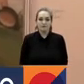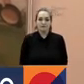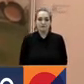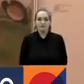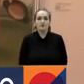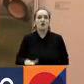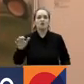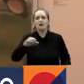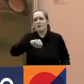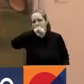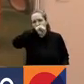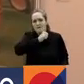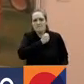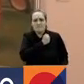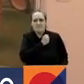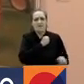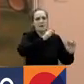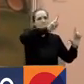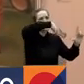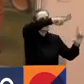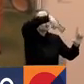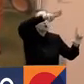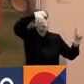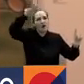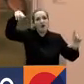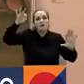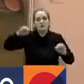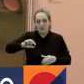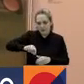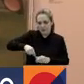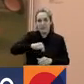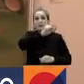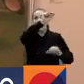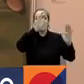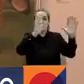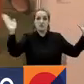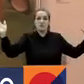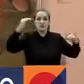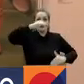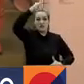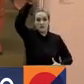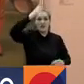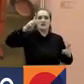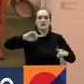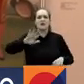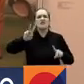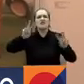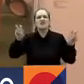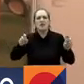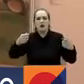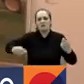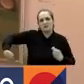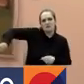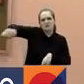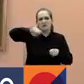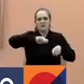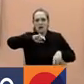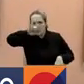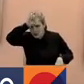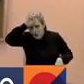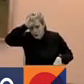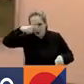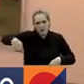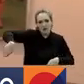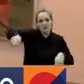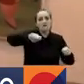grandes pasiones, que él también pinta sobre óleo en gran dimensión, la tauromaquia. Pues en diversas entrevistas él ha expresado que este ha